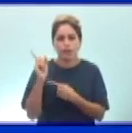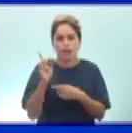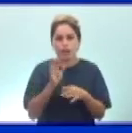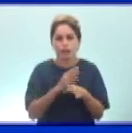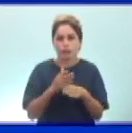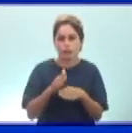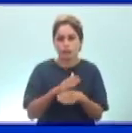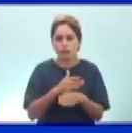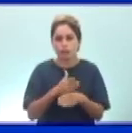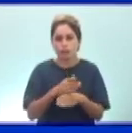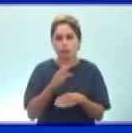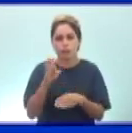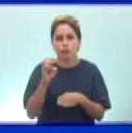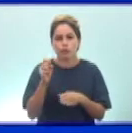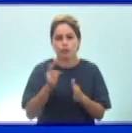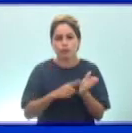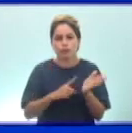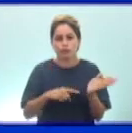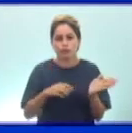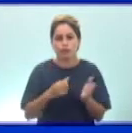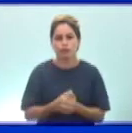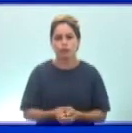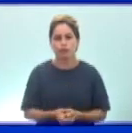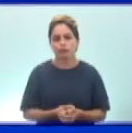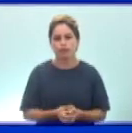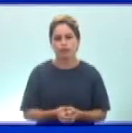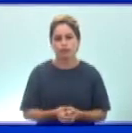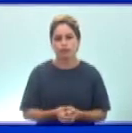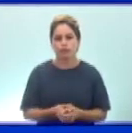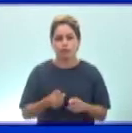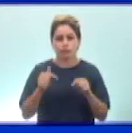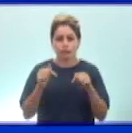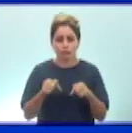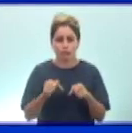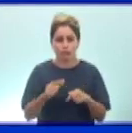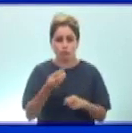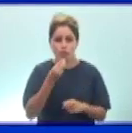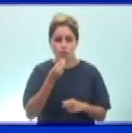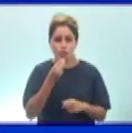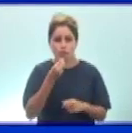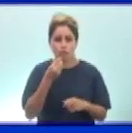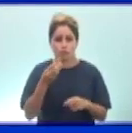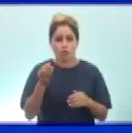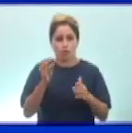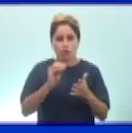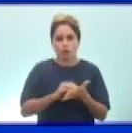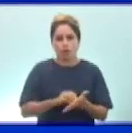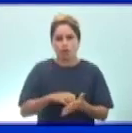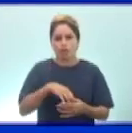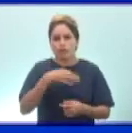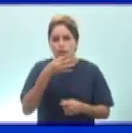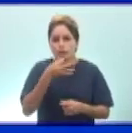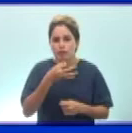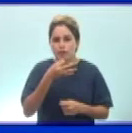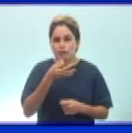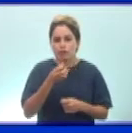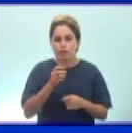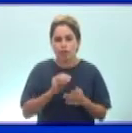el átomo de sodio. Esta distribución electrónica la puedo representar de una manera más abreviada, donde